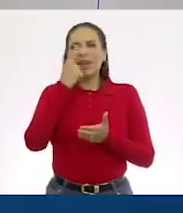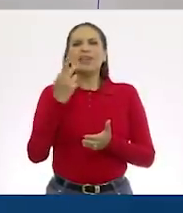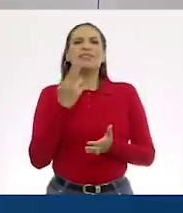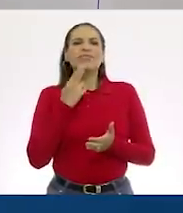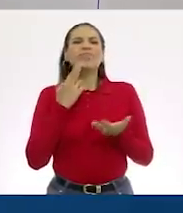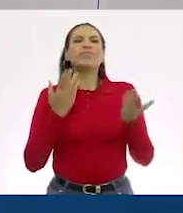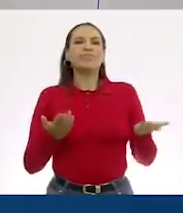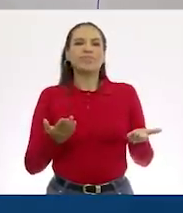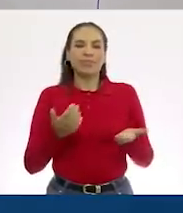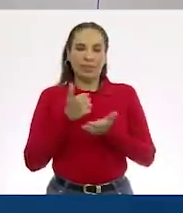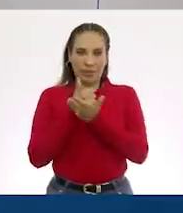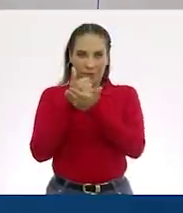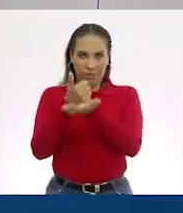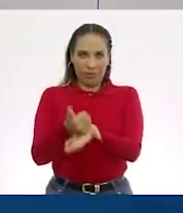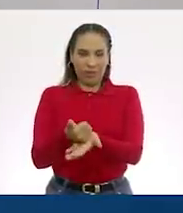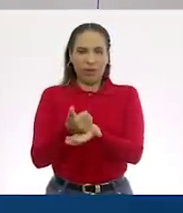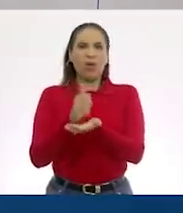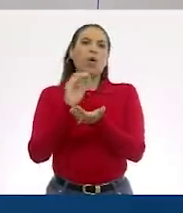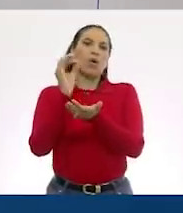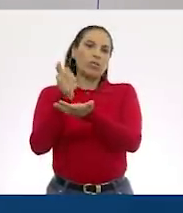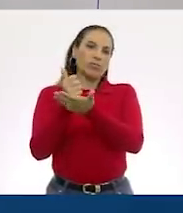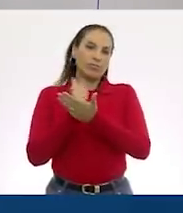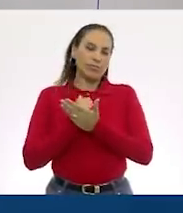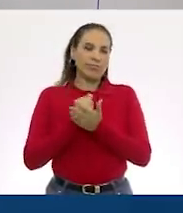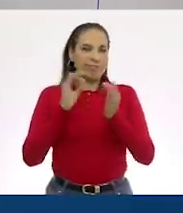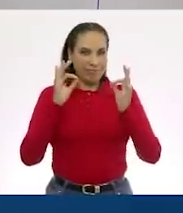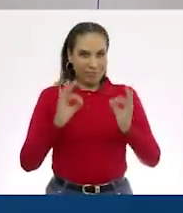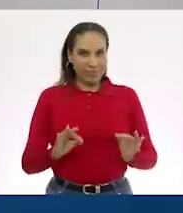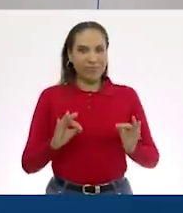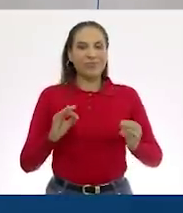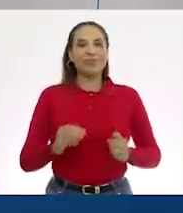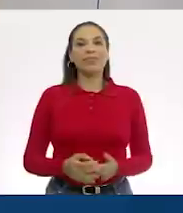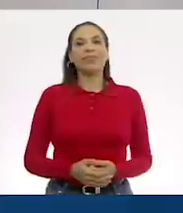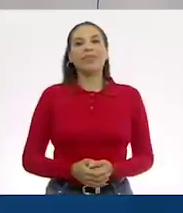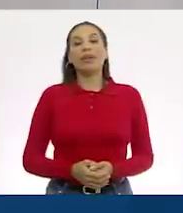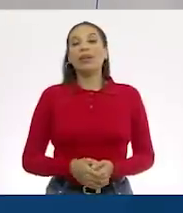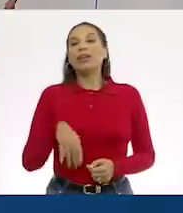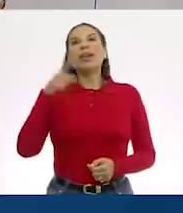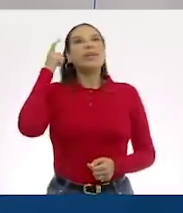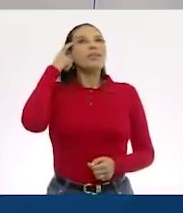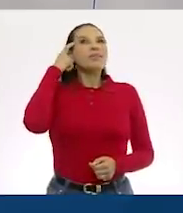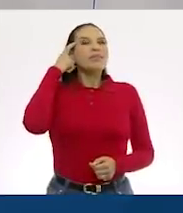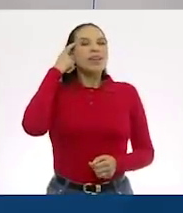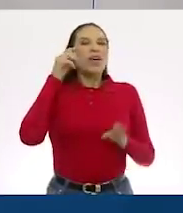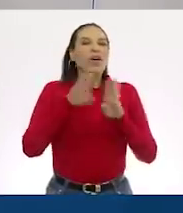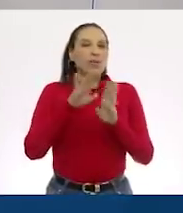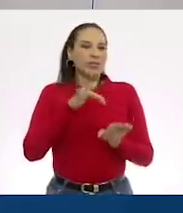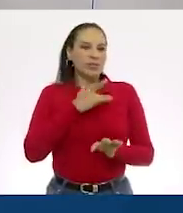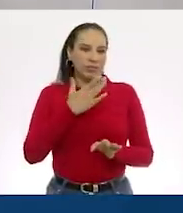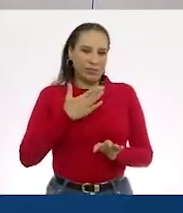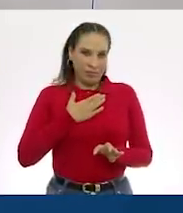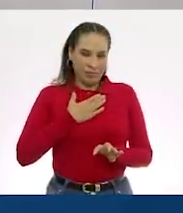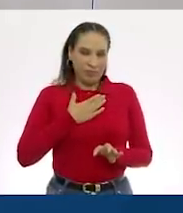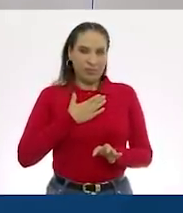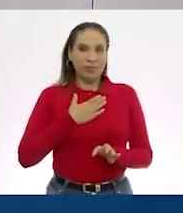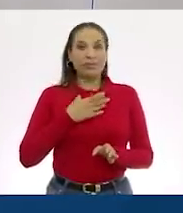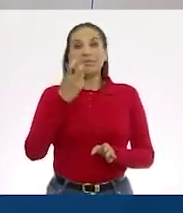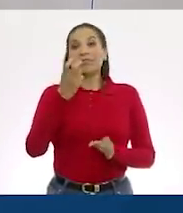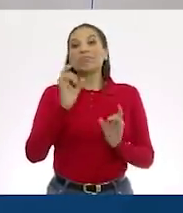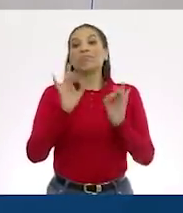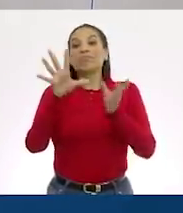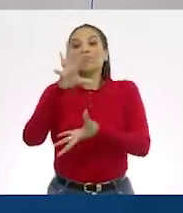resultado ayudar o recibir ayuda efectiva. Es pensar cómo me sentiría yo en esa